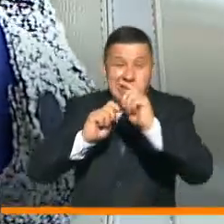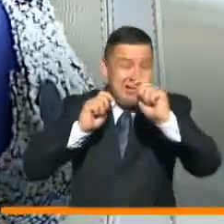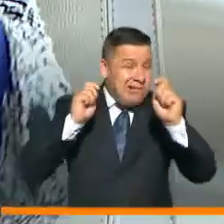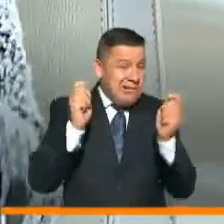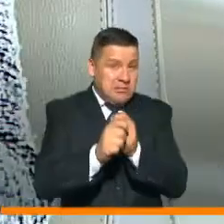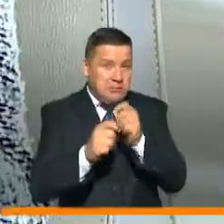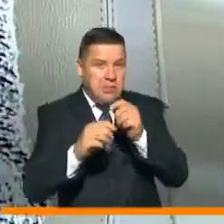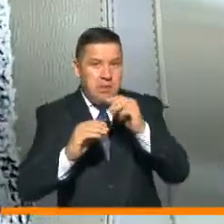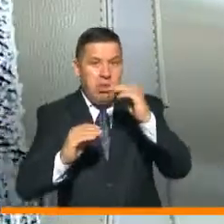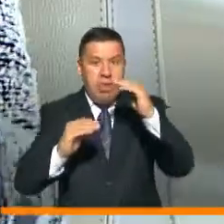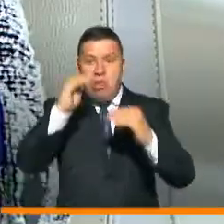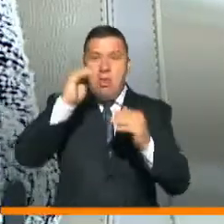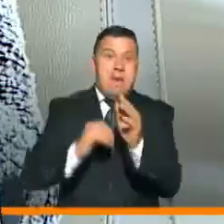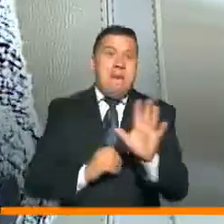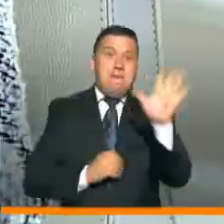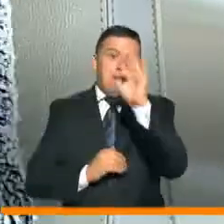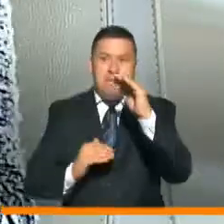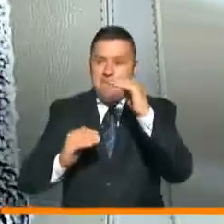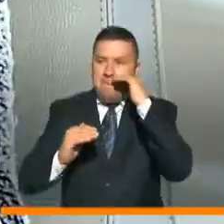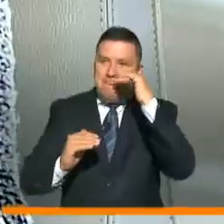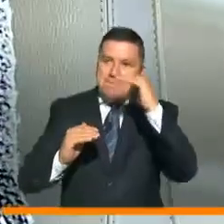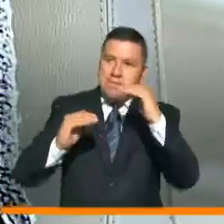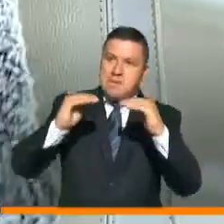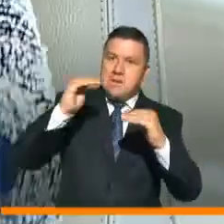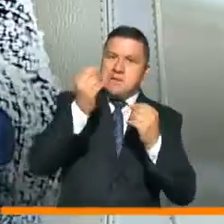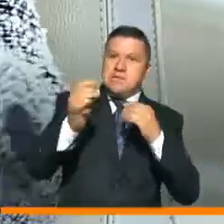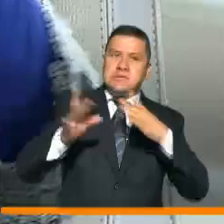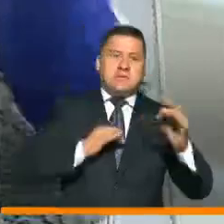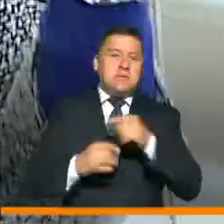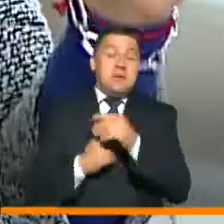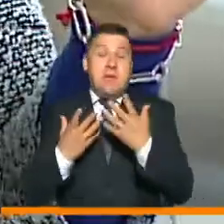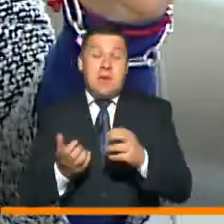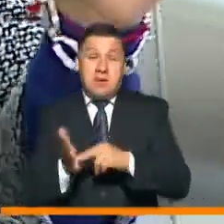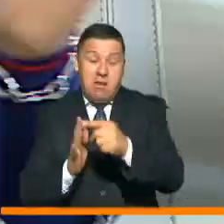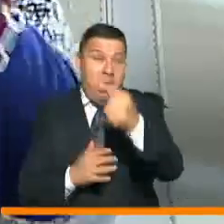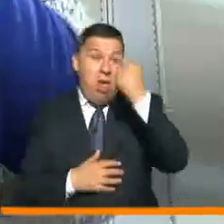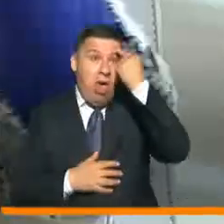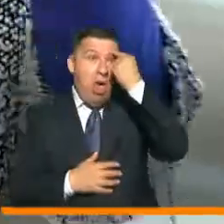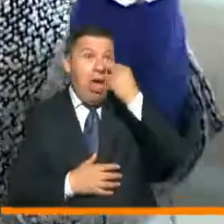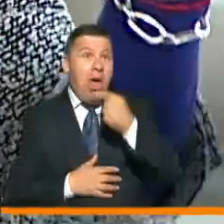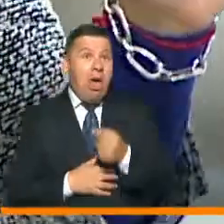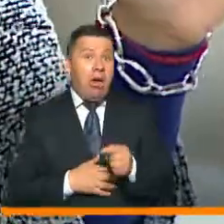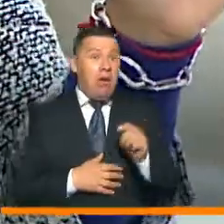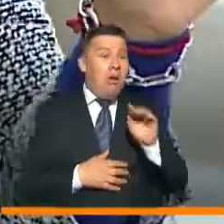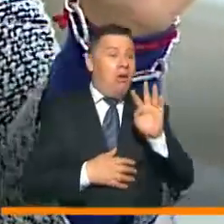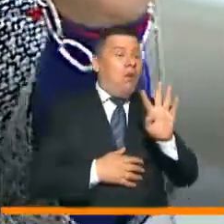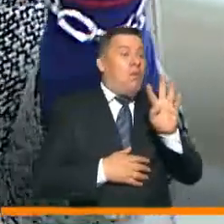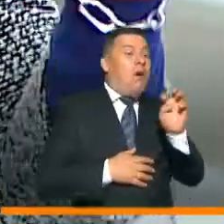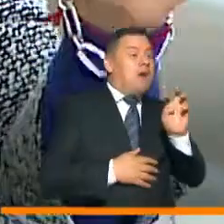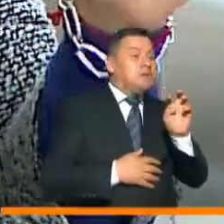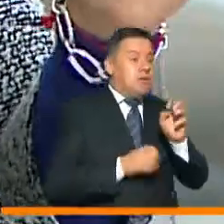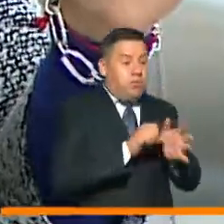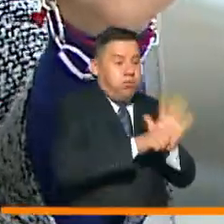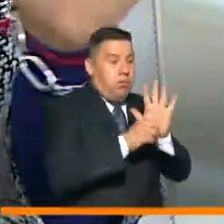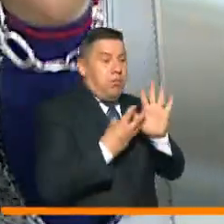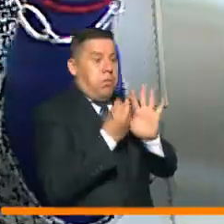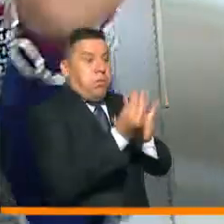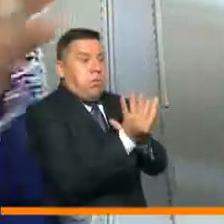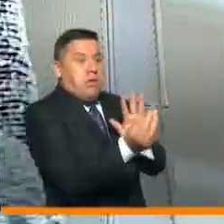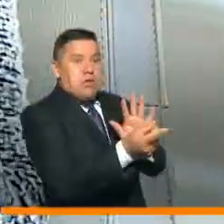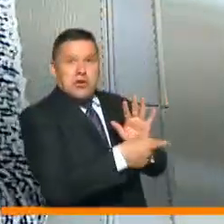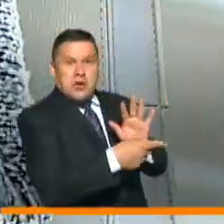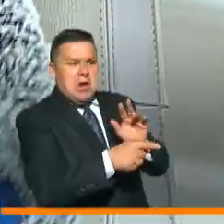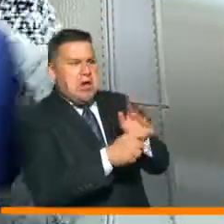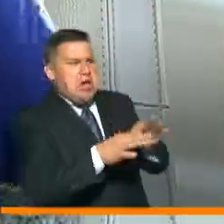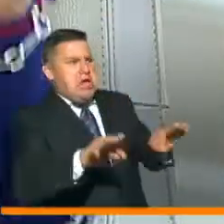esas variantes del virus que tienen mayor transmisibilidad. No quiere decir que los otros 48 linajes que circulan en Colombia no